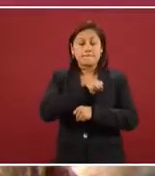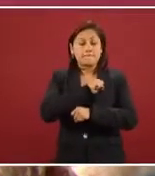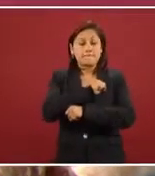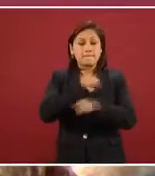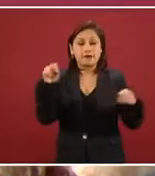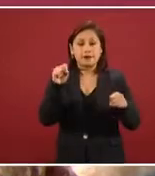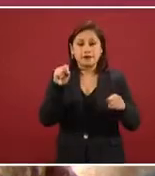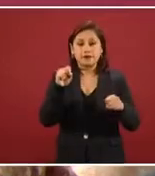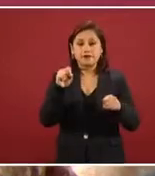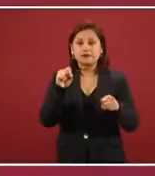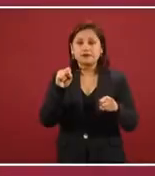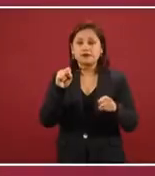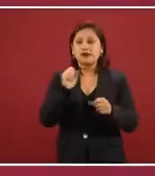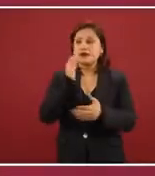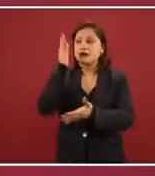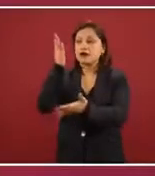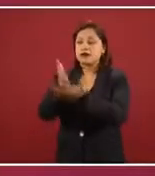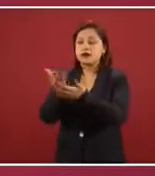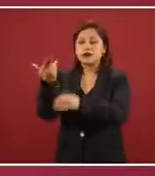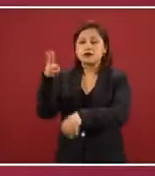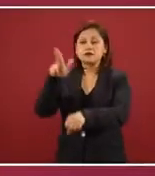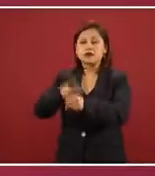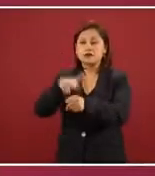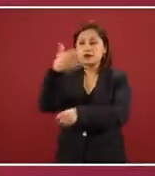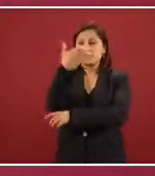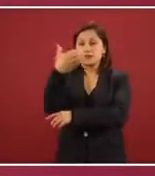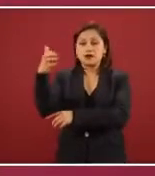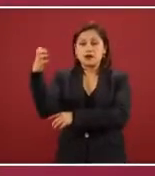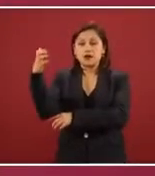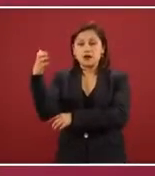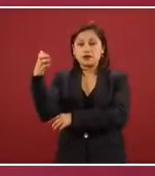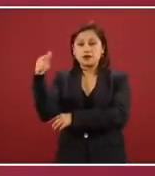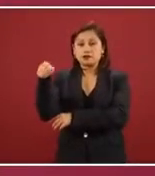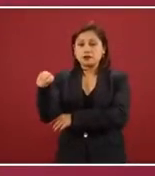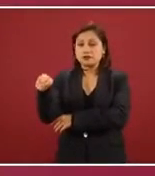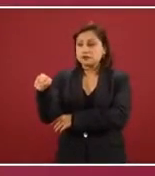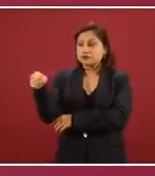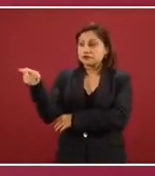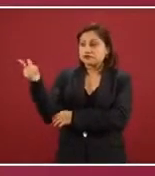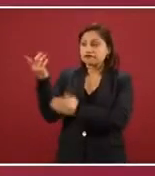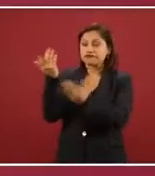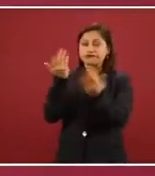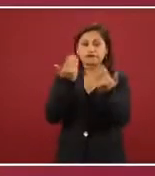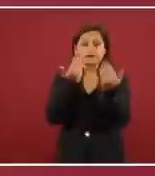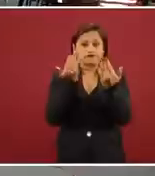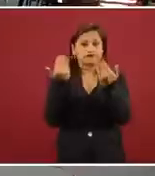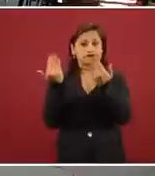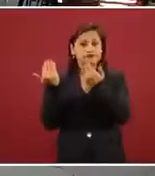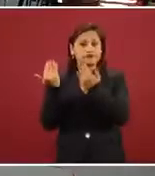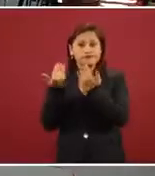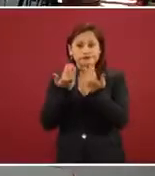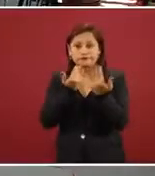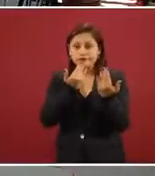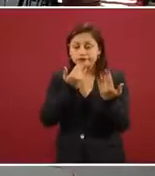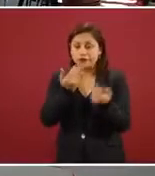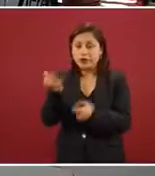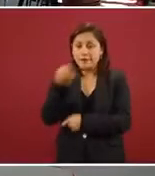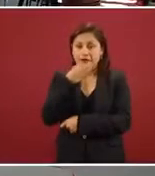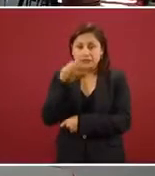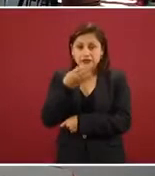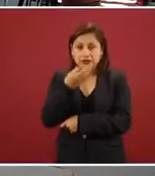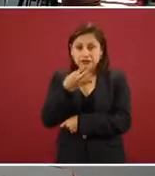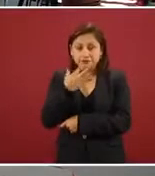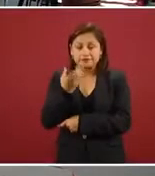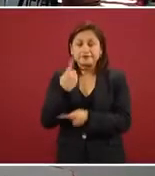un hospital rural y no hay la medicina